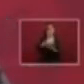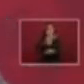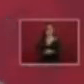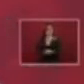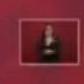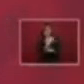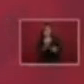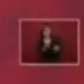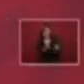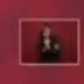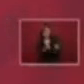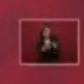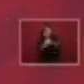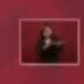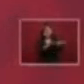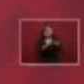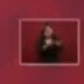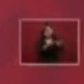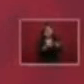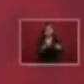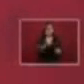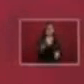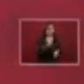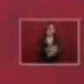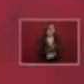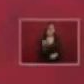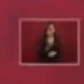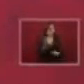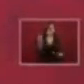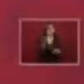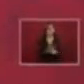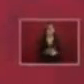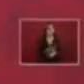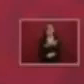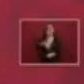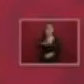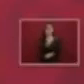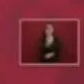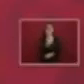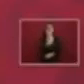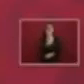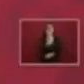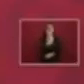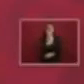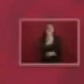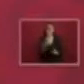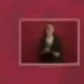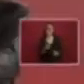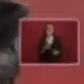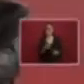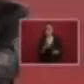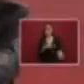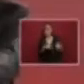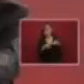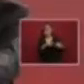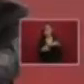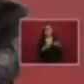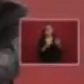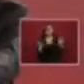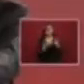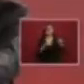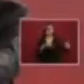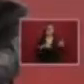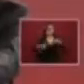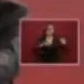corrupción en estos tiempos y que hay, pues, o requieren los ciudadanos pagar menos sobornos para realizar trámites. Y yo creo que esa disposición